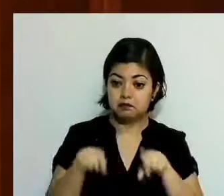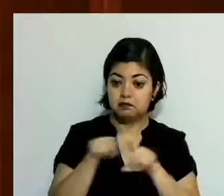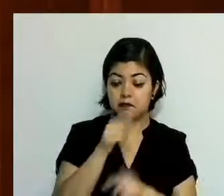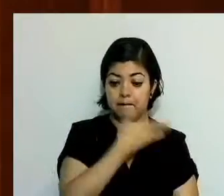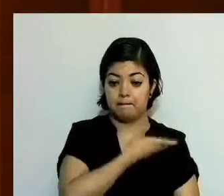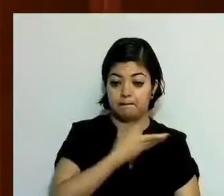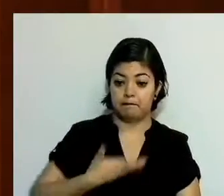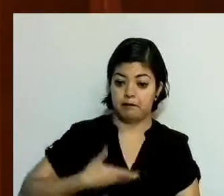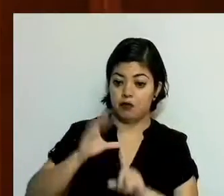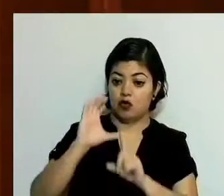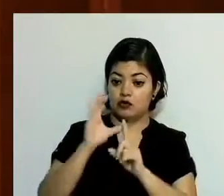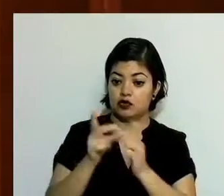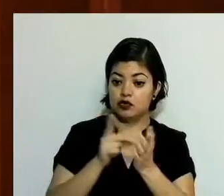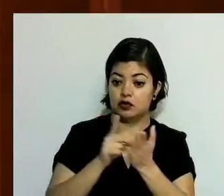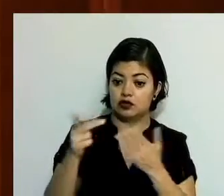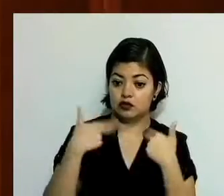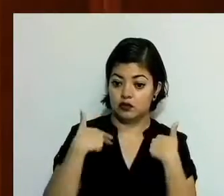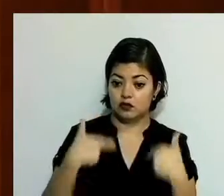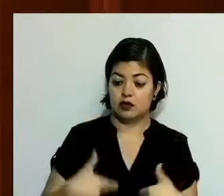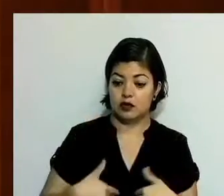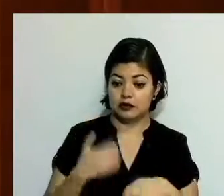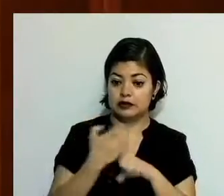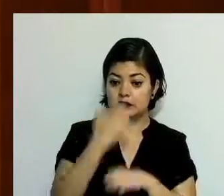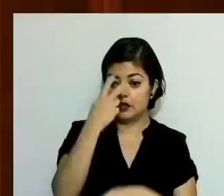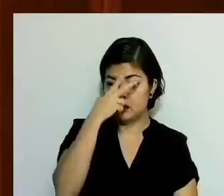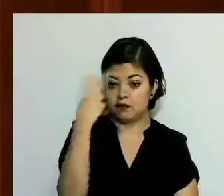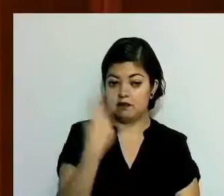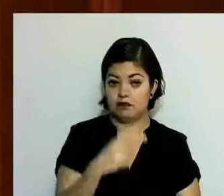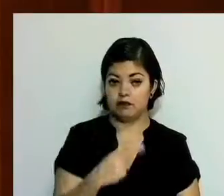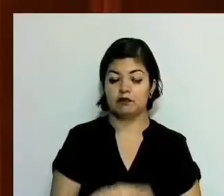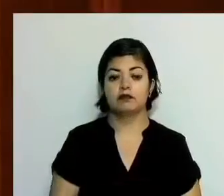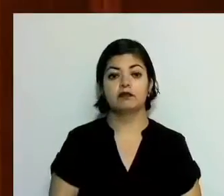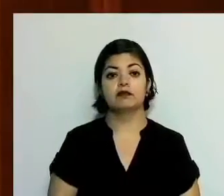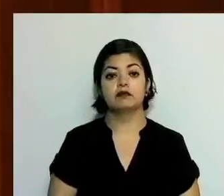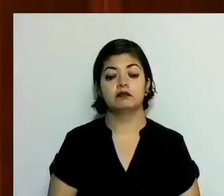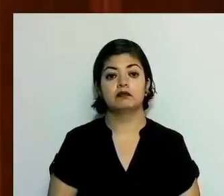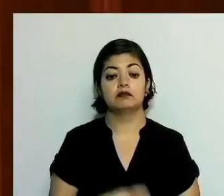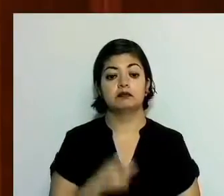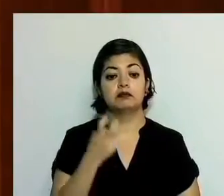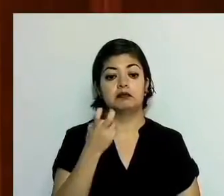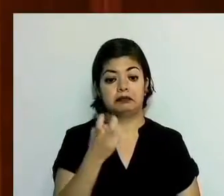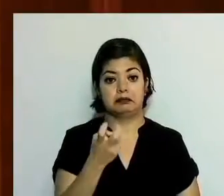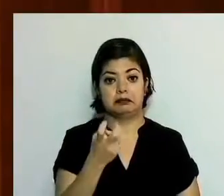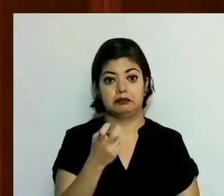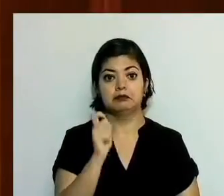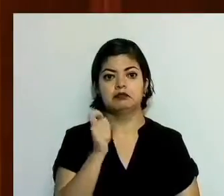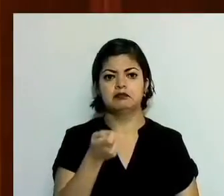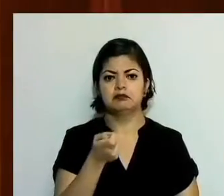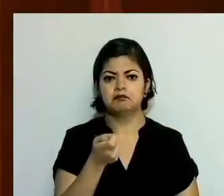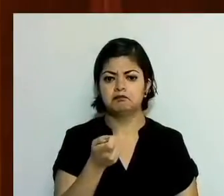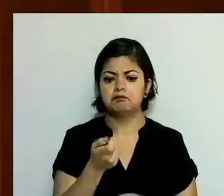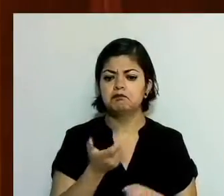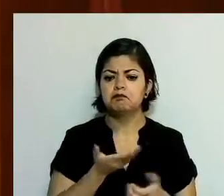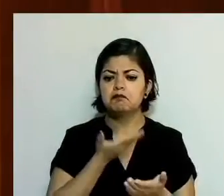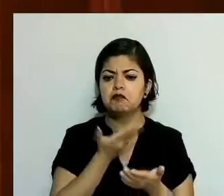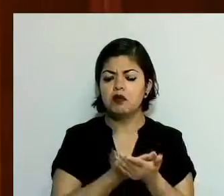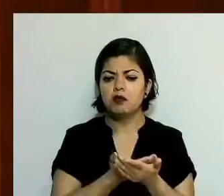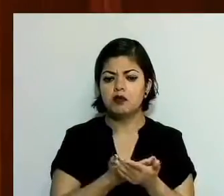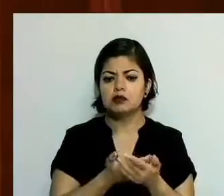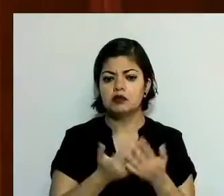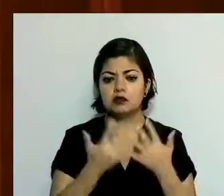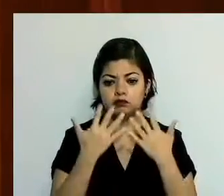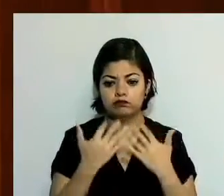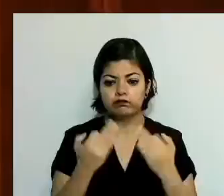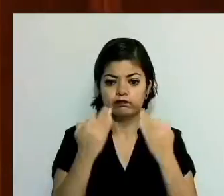de Derechos Humanos del Estado de México, realizado para este propósito una consulta pública a